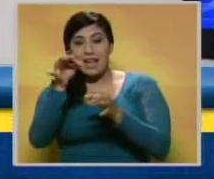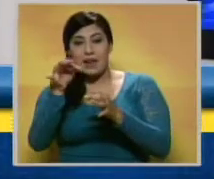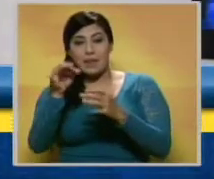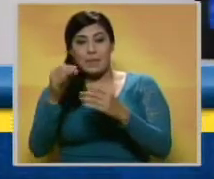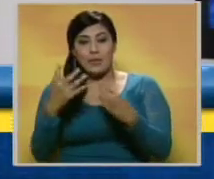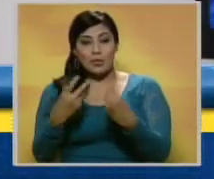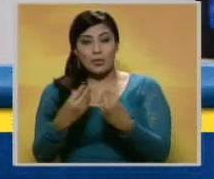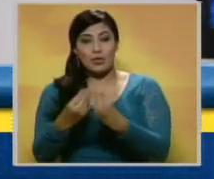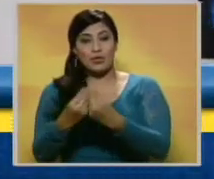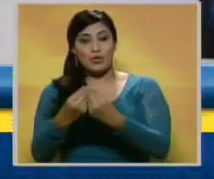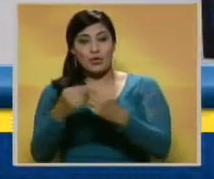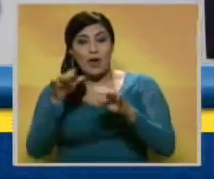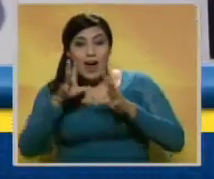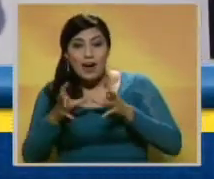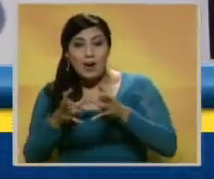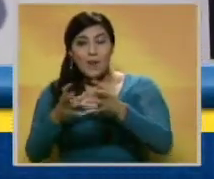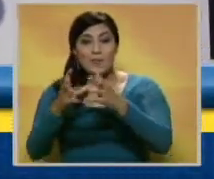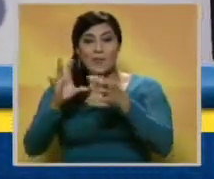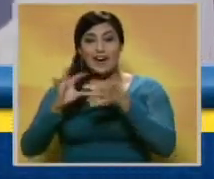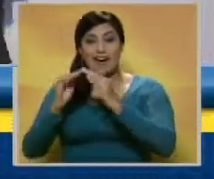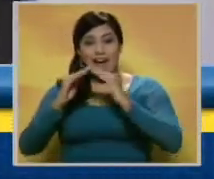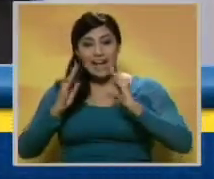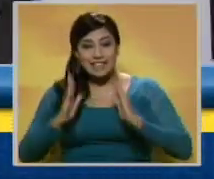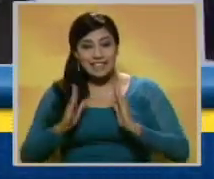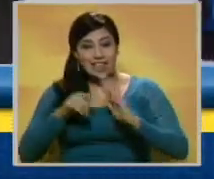sabor casero.